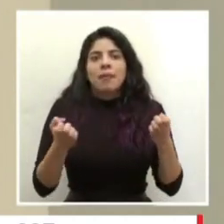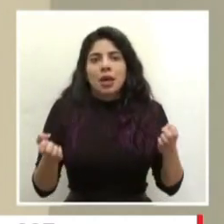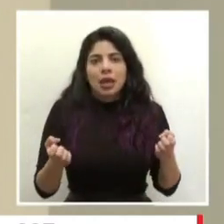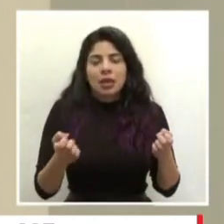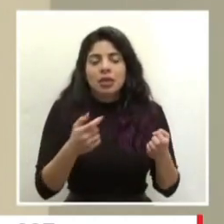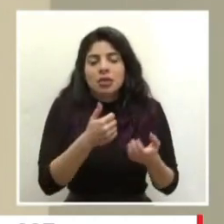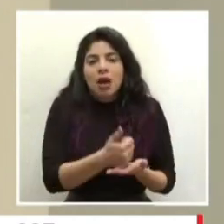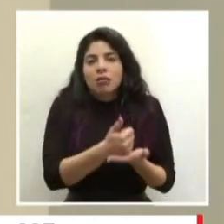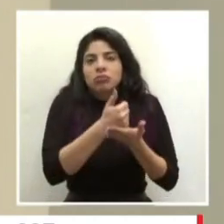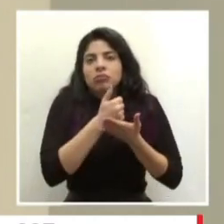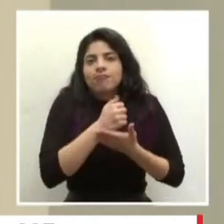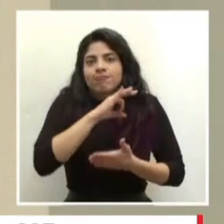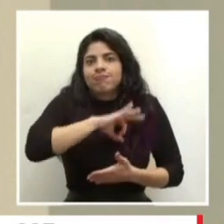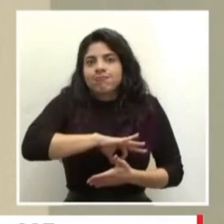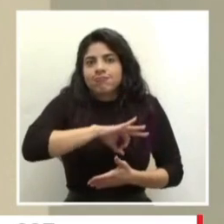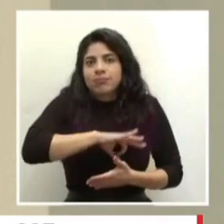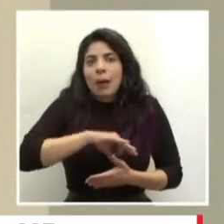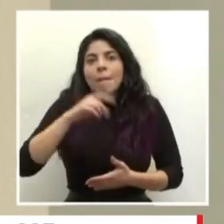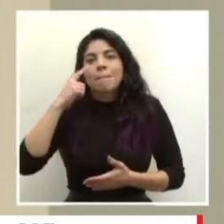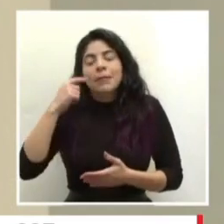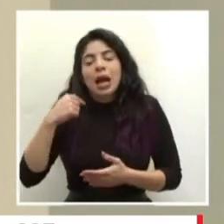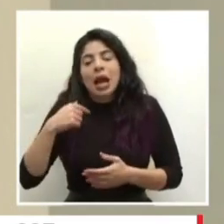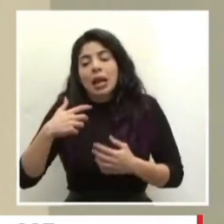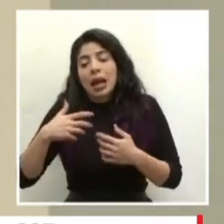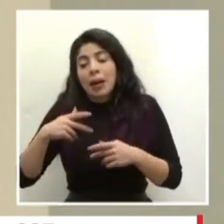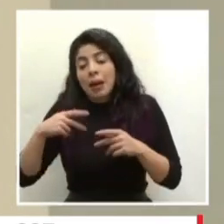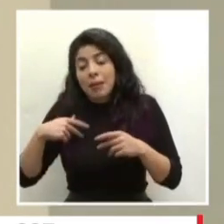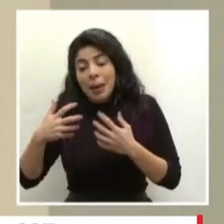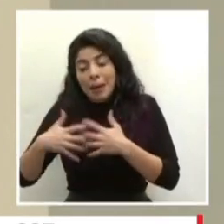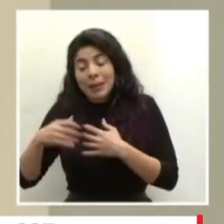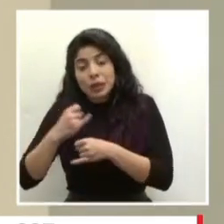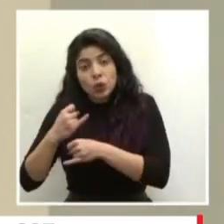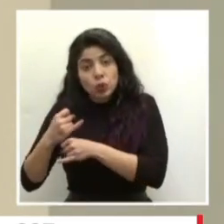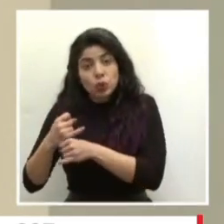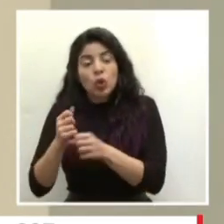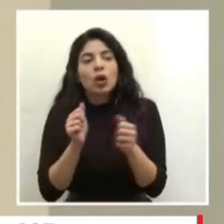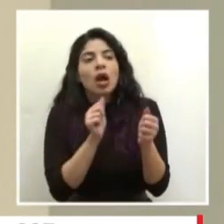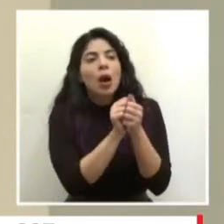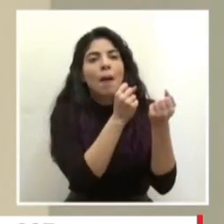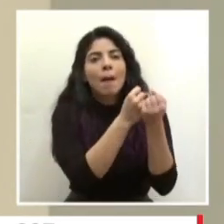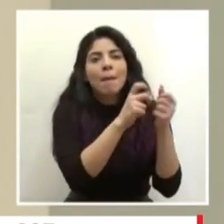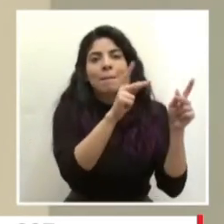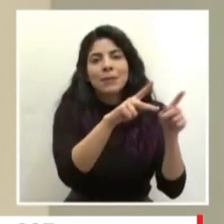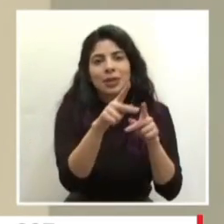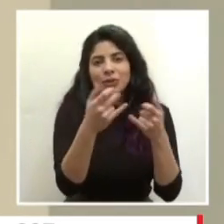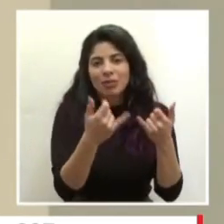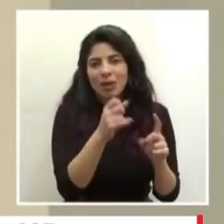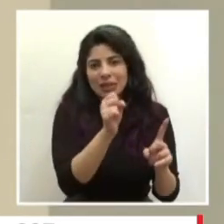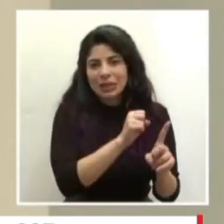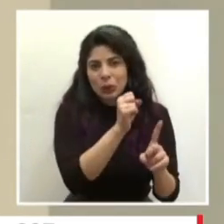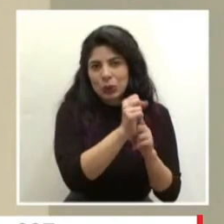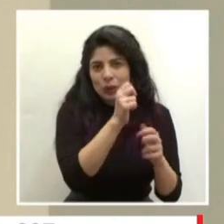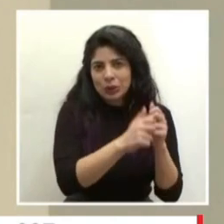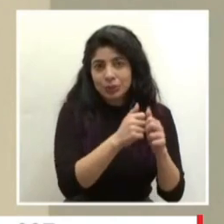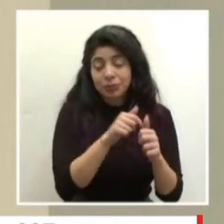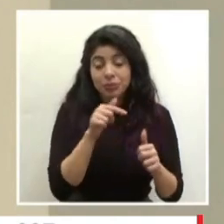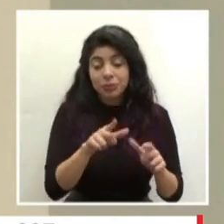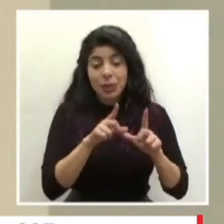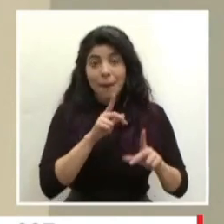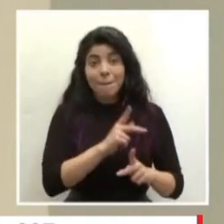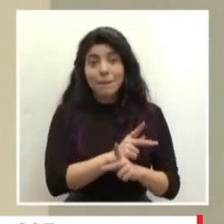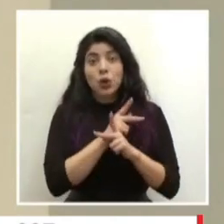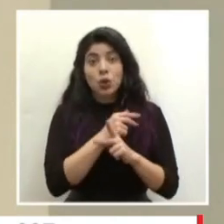ha favorecido el acompañamiento a las personas afectadas. Proteger también hoy tiene una expresión